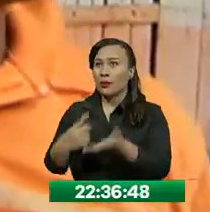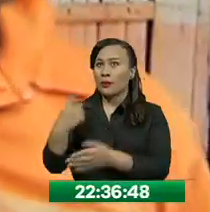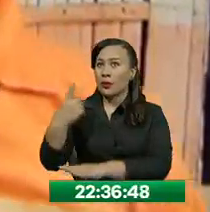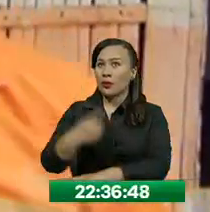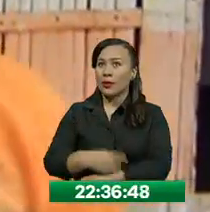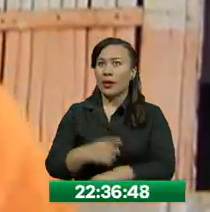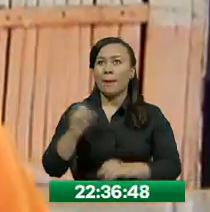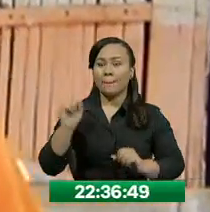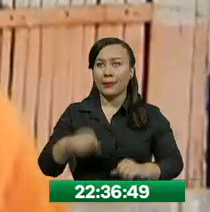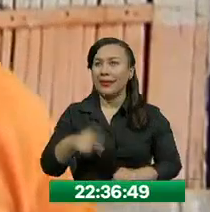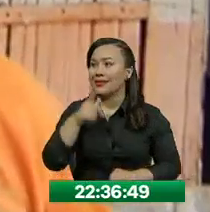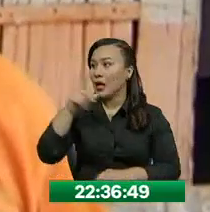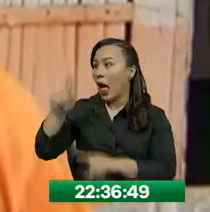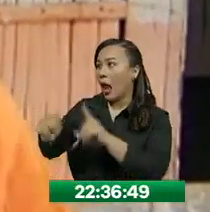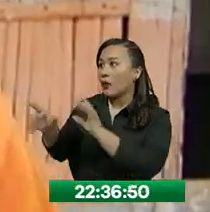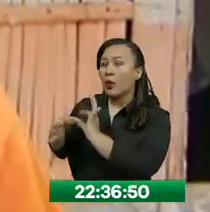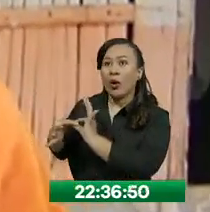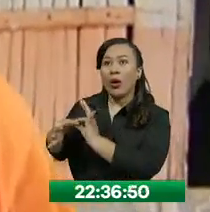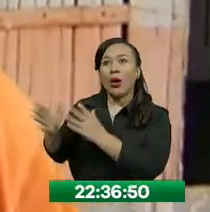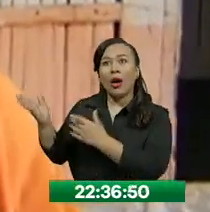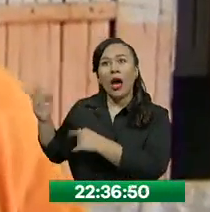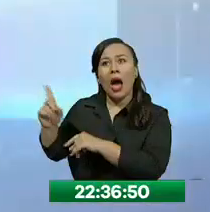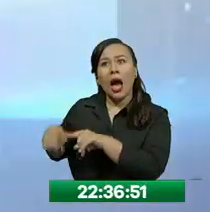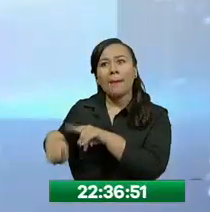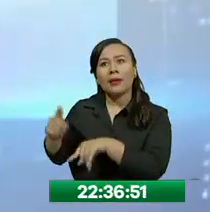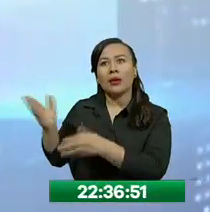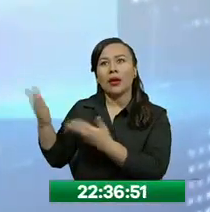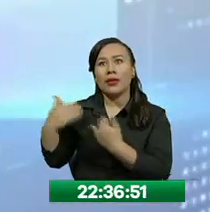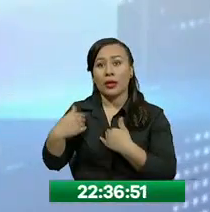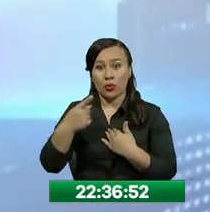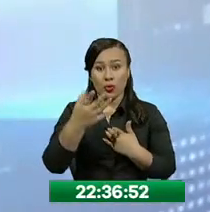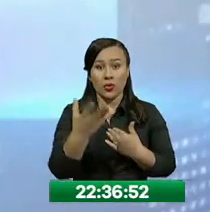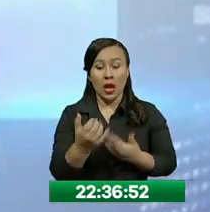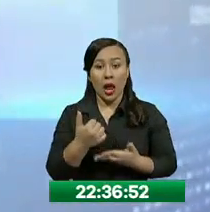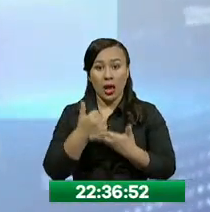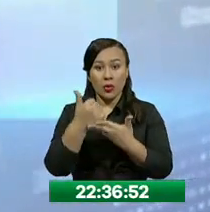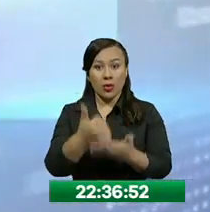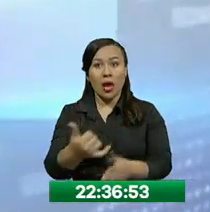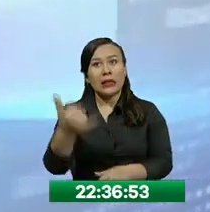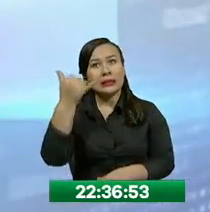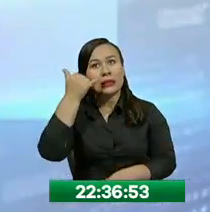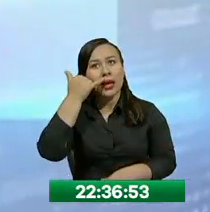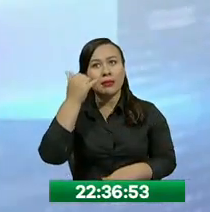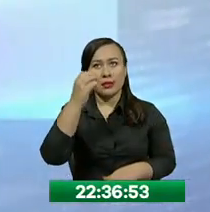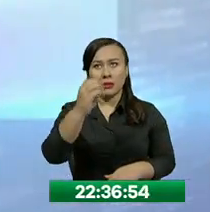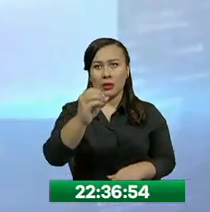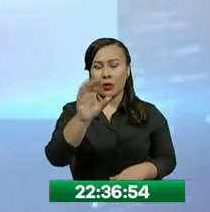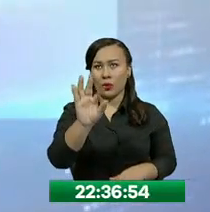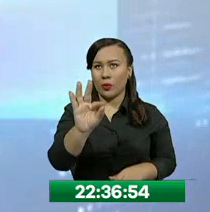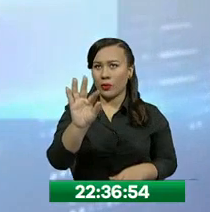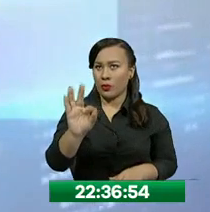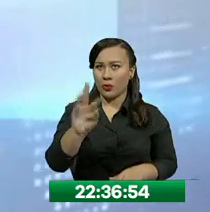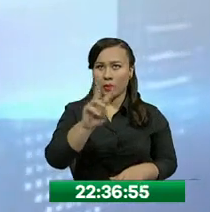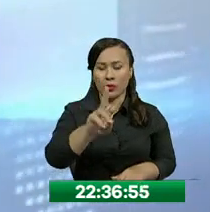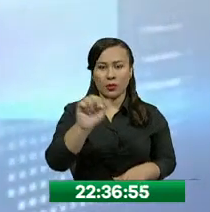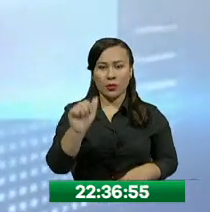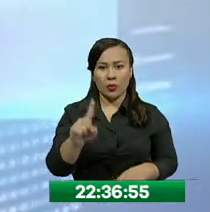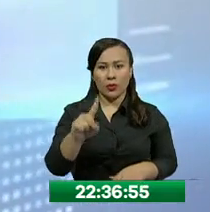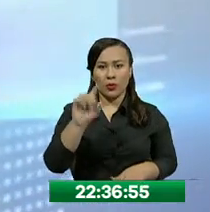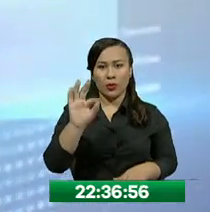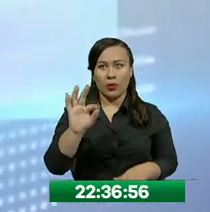Los vecinos nos han colaborado con cualquier cosa. Si usted desea colaborar, comuníquese al